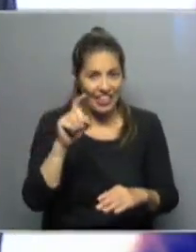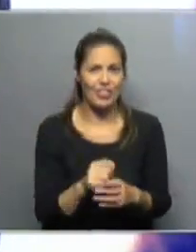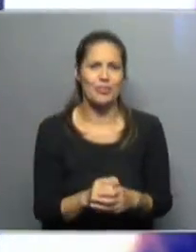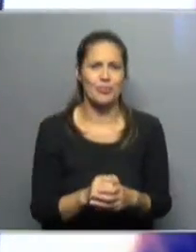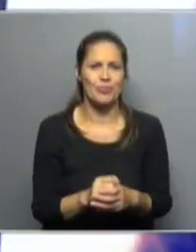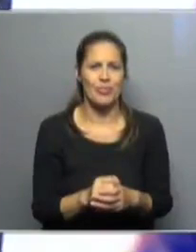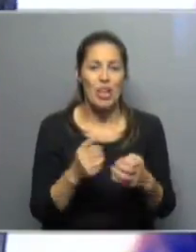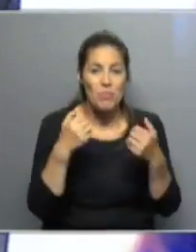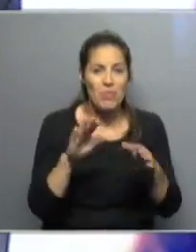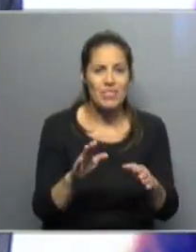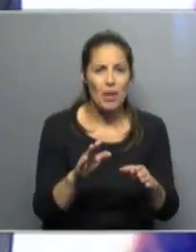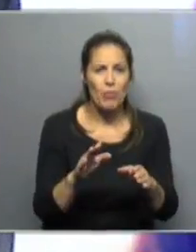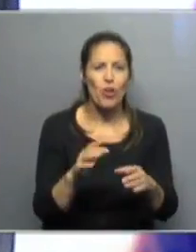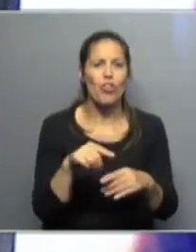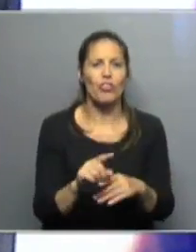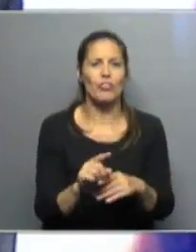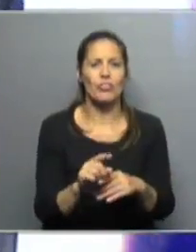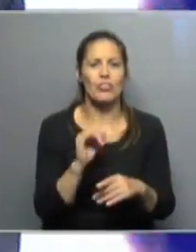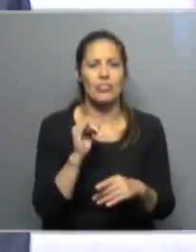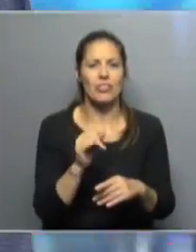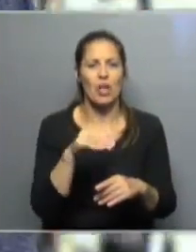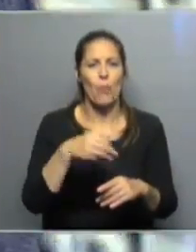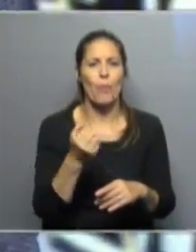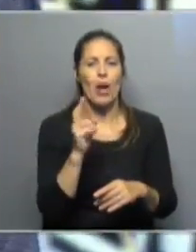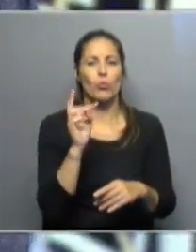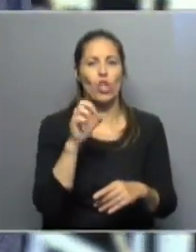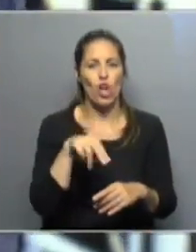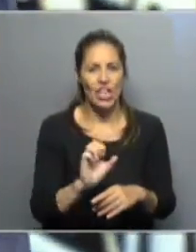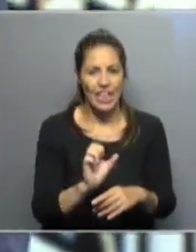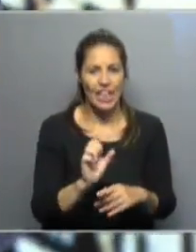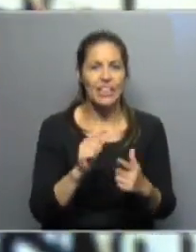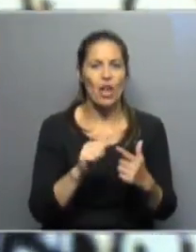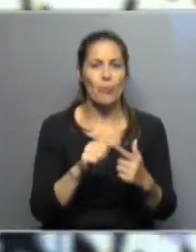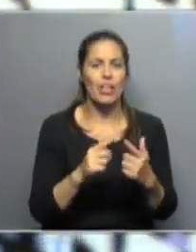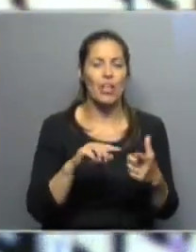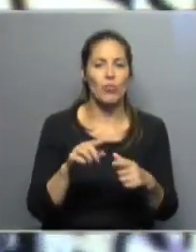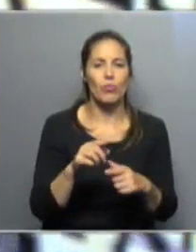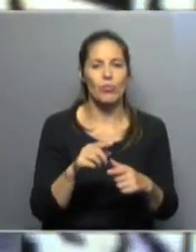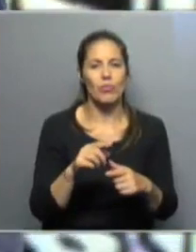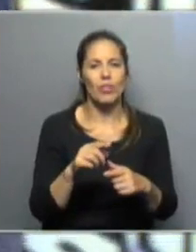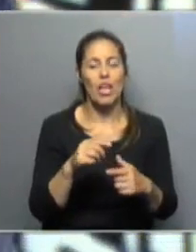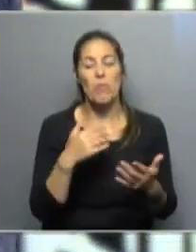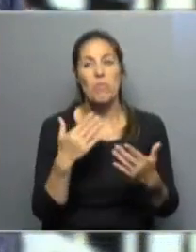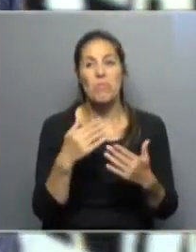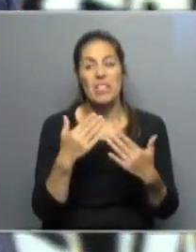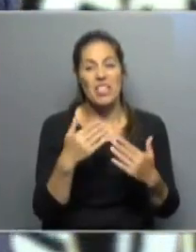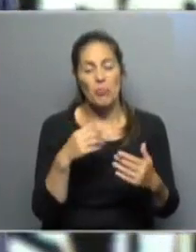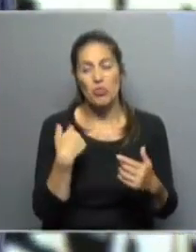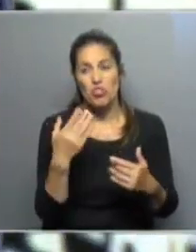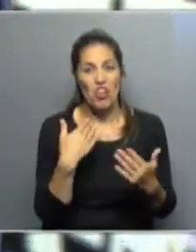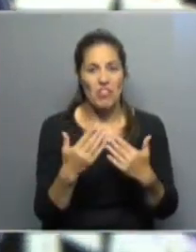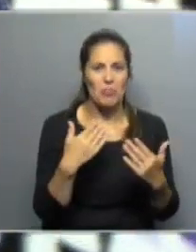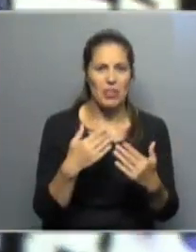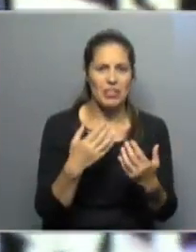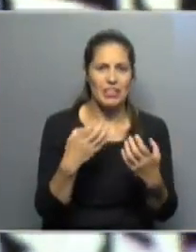Zidane, fuimos los que empezamos con a elaborar. Y en segundo estaba Sergio Mautón en SUA, y también de alguna forma empezamos a enloquecernos. Y